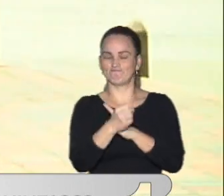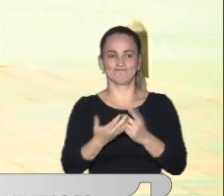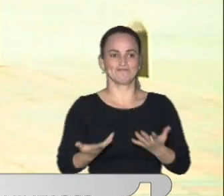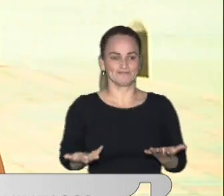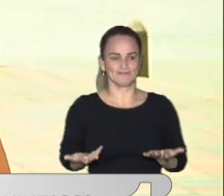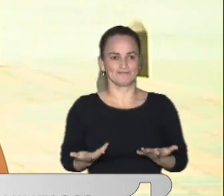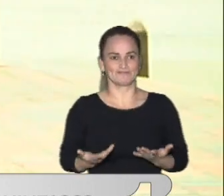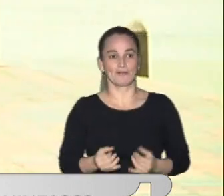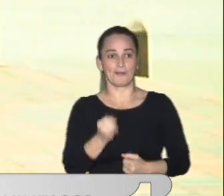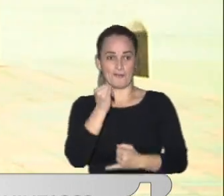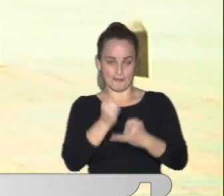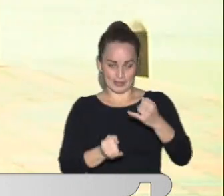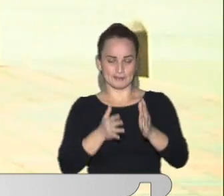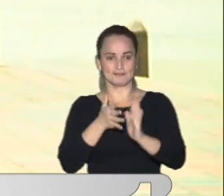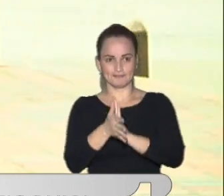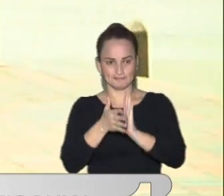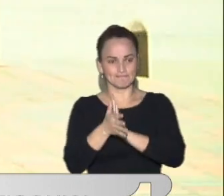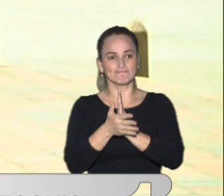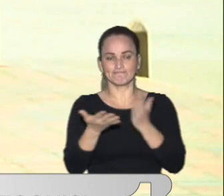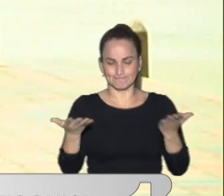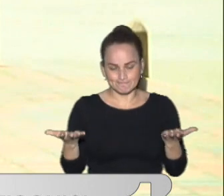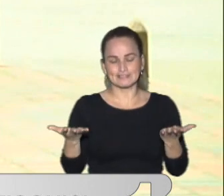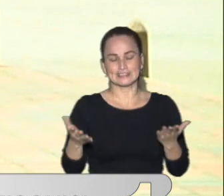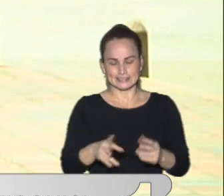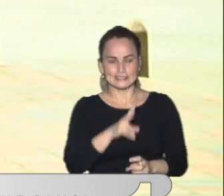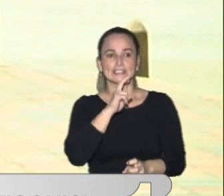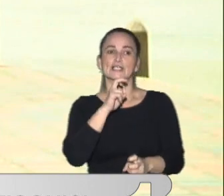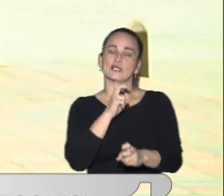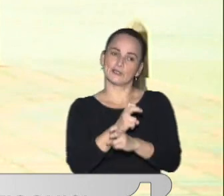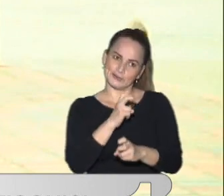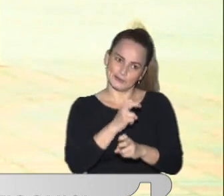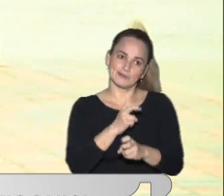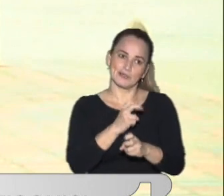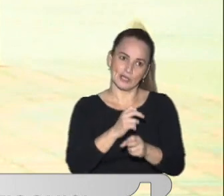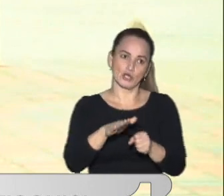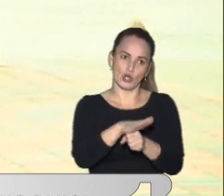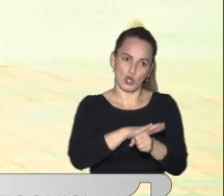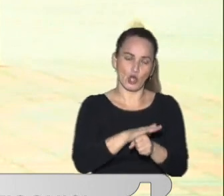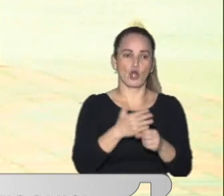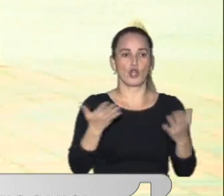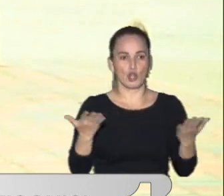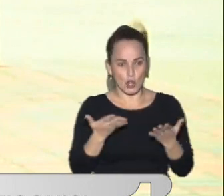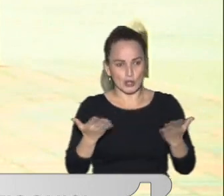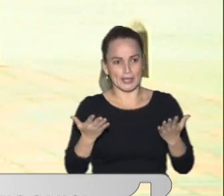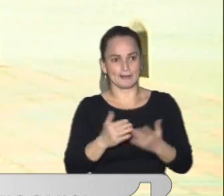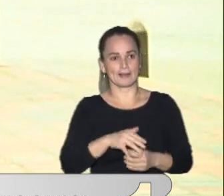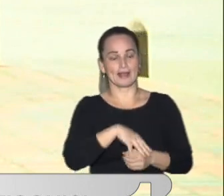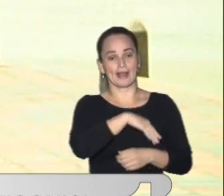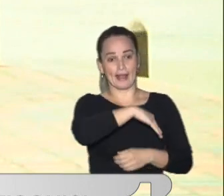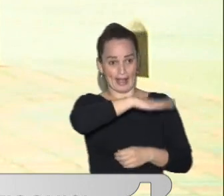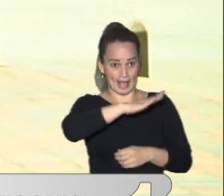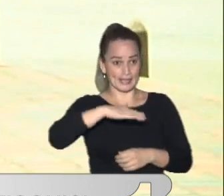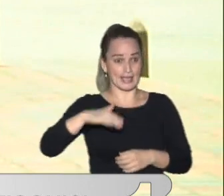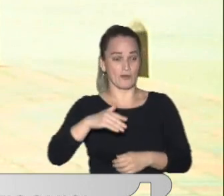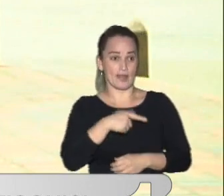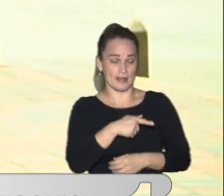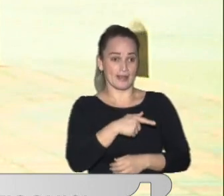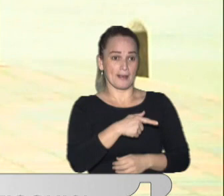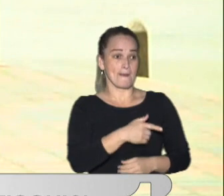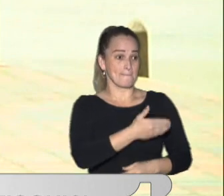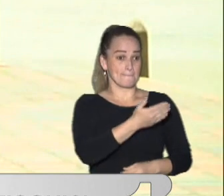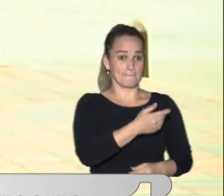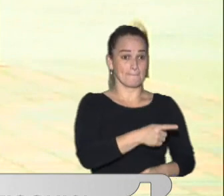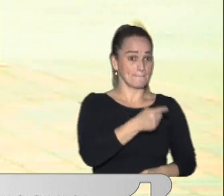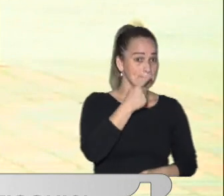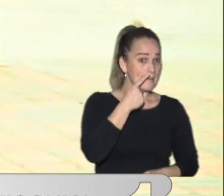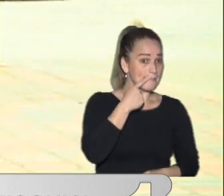Y finalmente continúa la difícil situación de orden público y homicidios en el suroeste del departamento de Antioquia. Allí fueron asesinados a padre e hijo